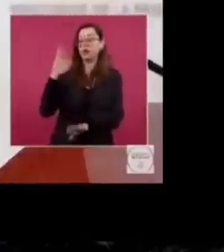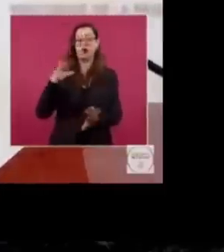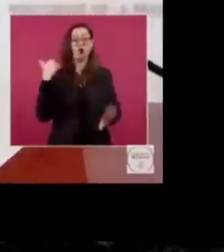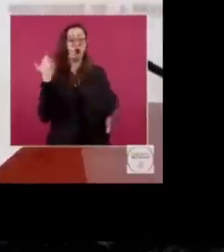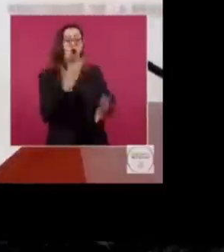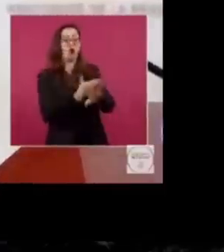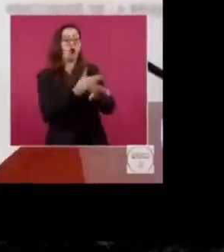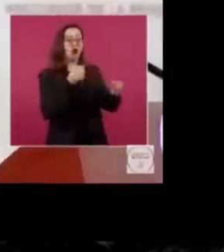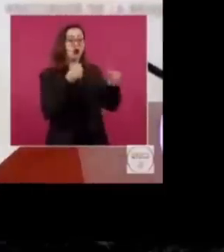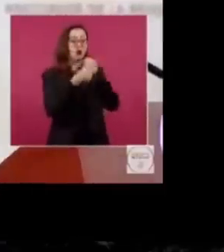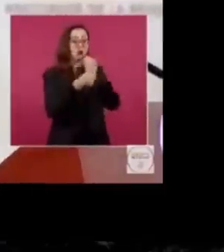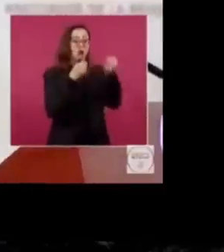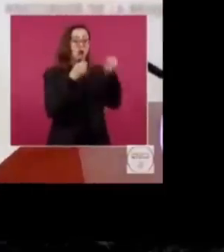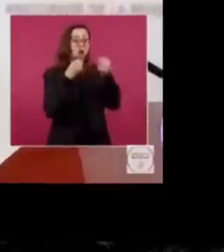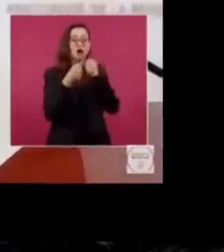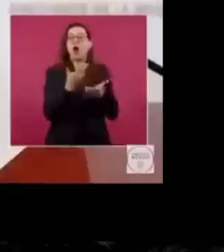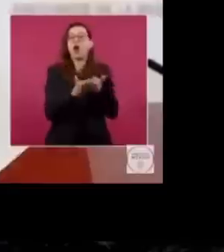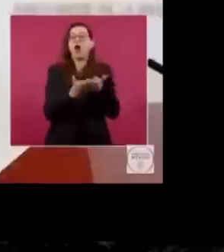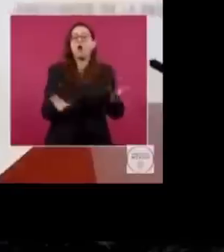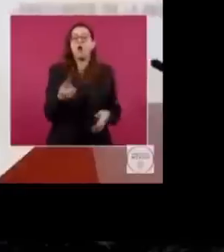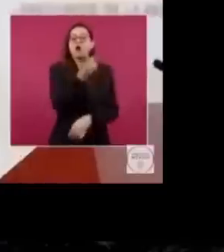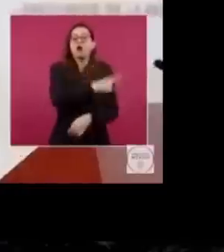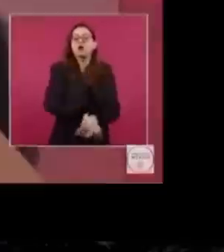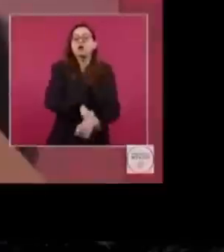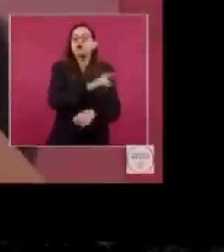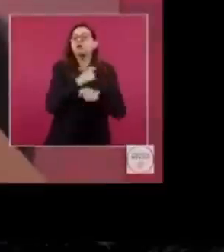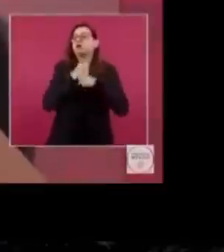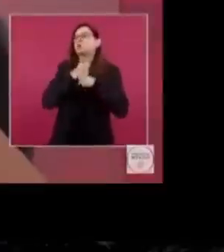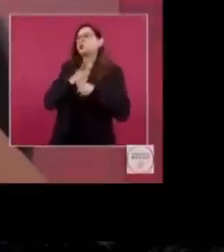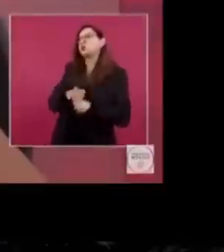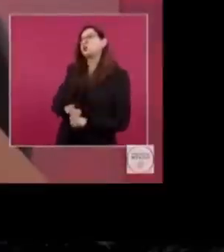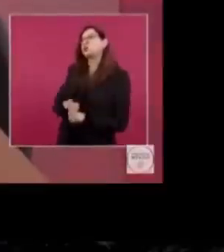Porque ahora se hacen las víctimas, ¿no?